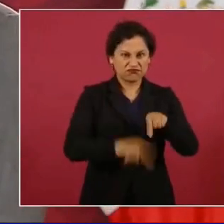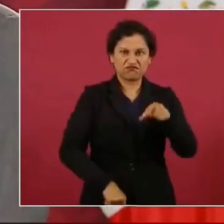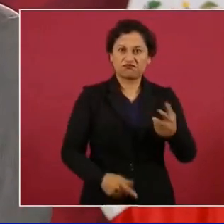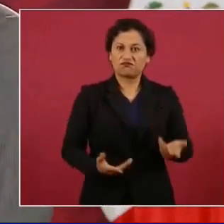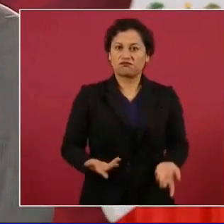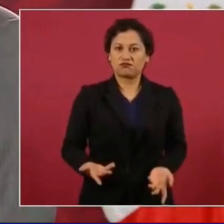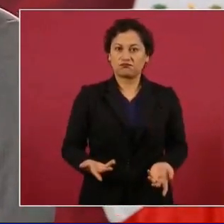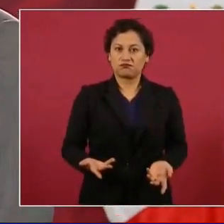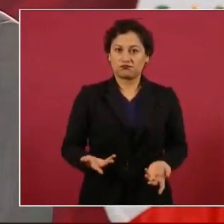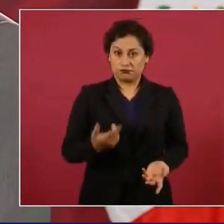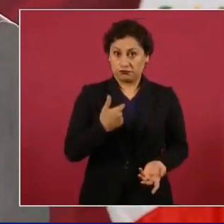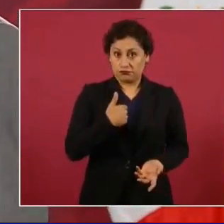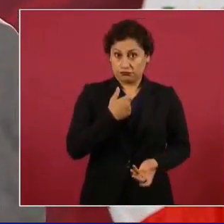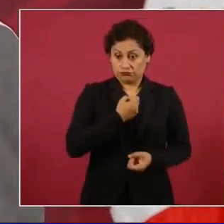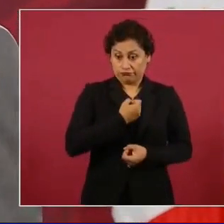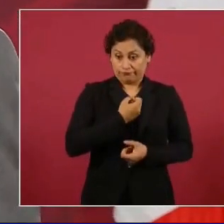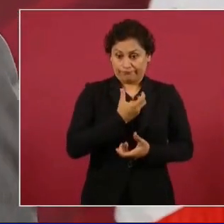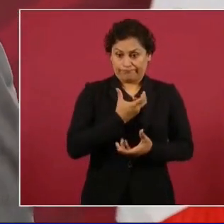porque sabía yo